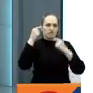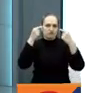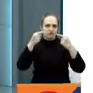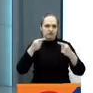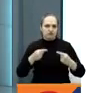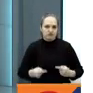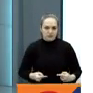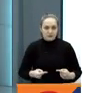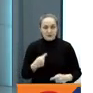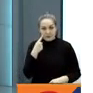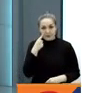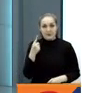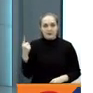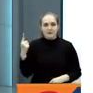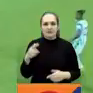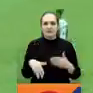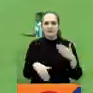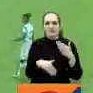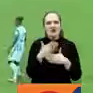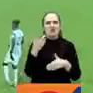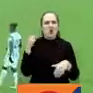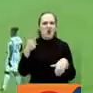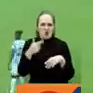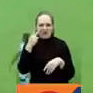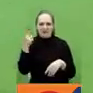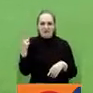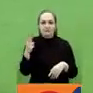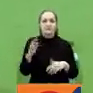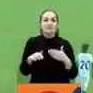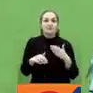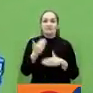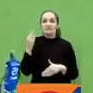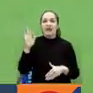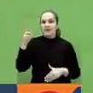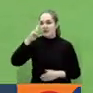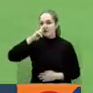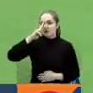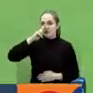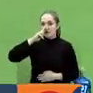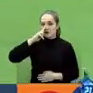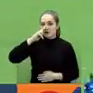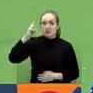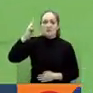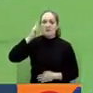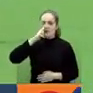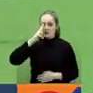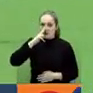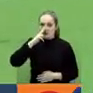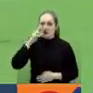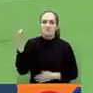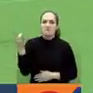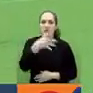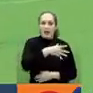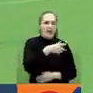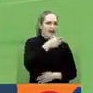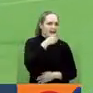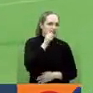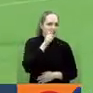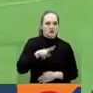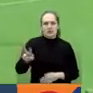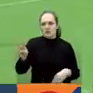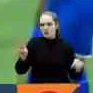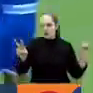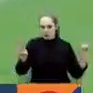16. Vámonos con los tantos y empezamos justamente con Nacional para contarles que venció 2-0 a Once Caldas. Ahí